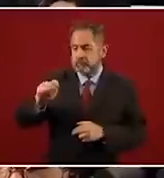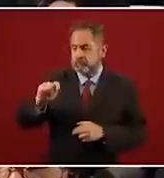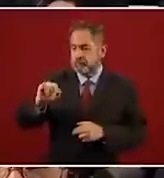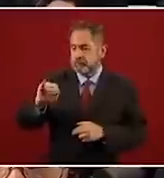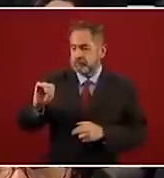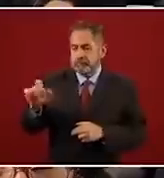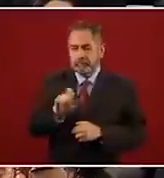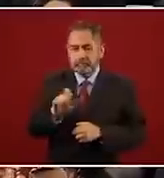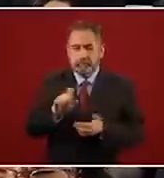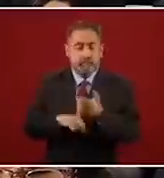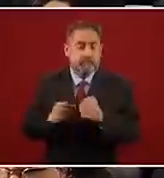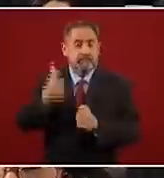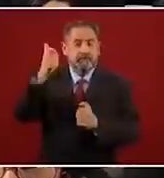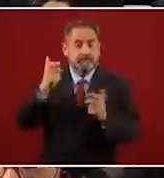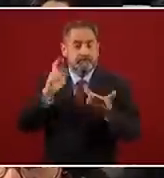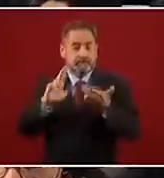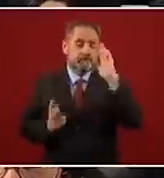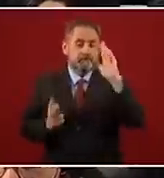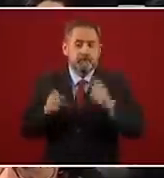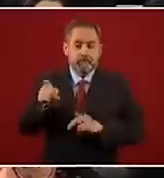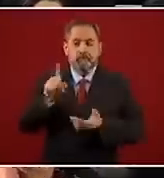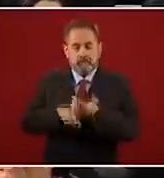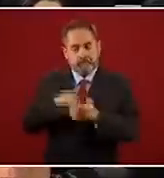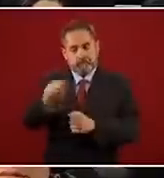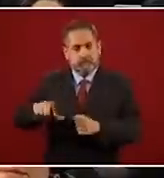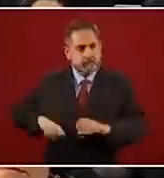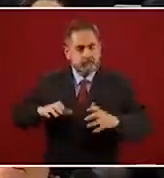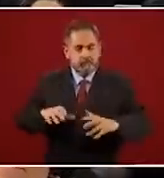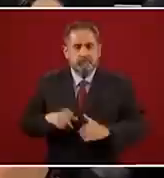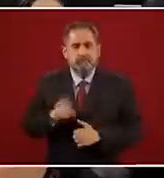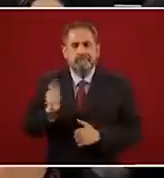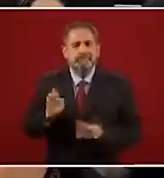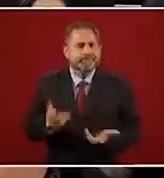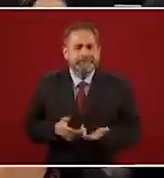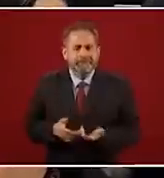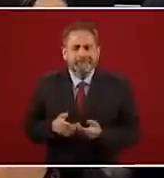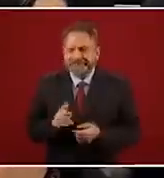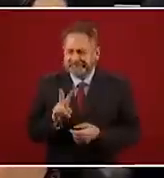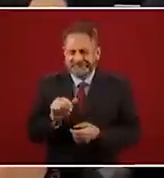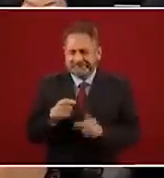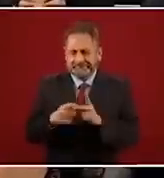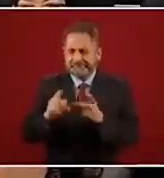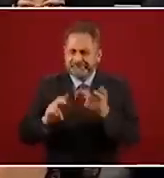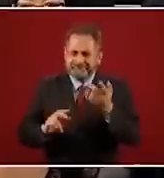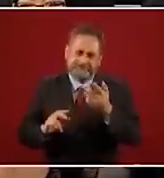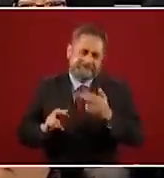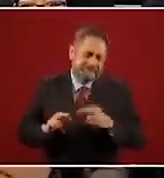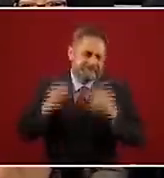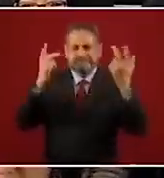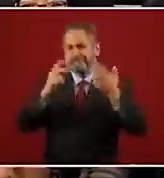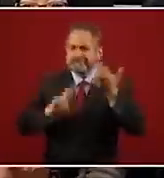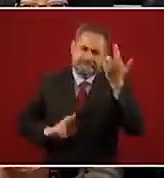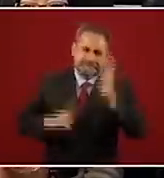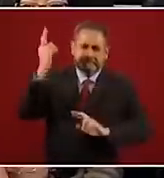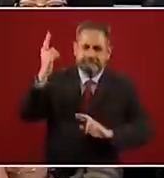que enfrentaría su administración dentro del propio gobierno. Esta huelga está a punto de estallar por dos razones fundamentales, presidente.